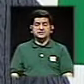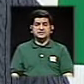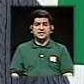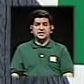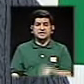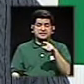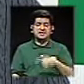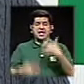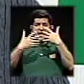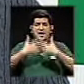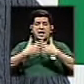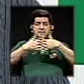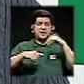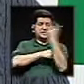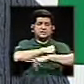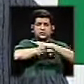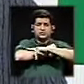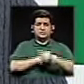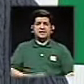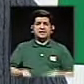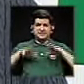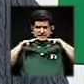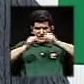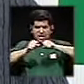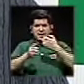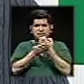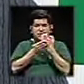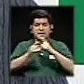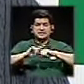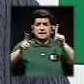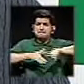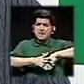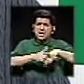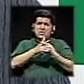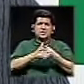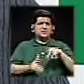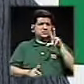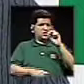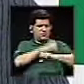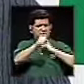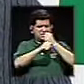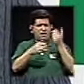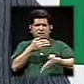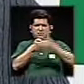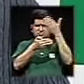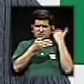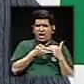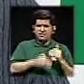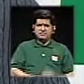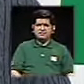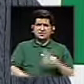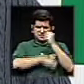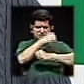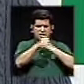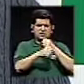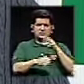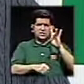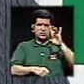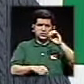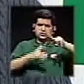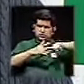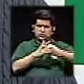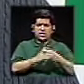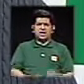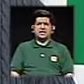transnacionalización de la economía pero este proceso arrancó 20 años antes o sea arrancó en los años 80s la